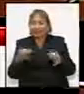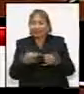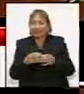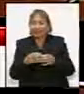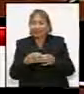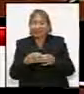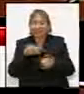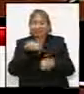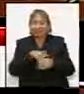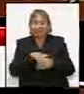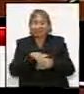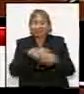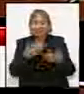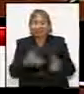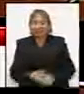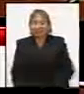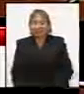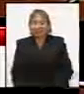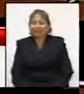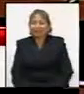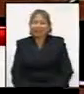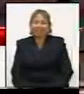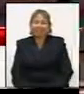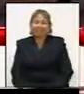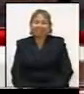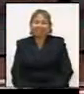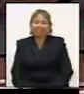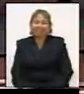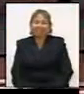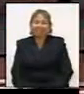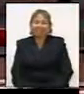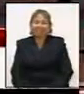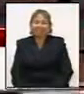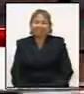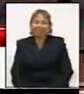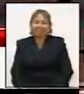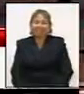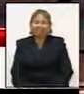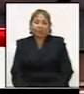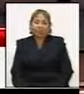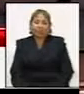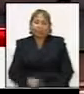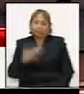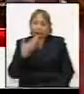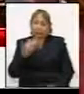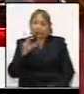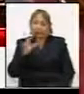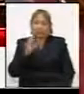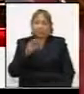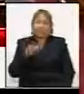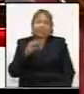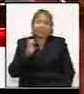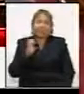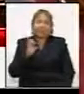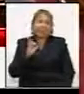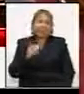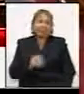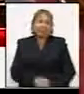el voto frente a esta decisión. Muchas gracias, congresista. Tiene el uso de la palabra la congresista Schaefer.